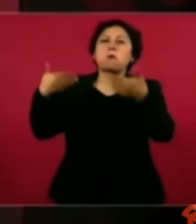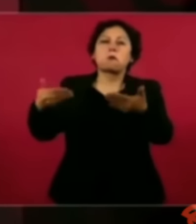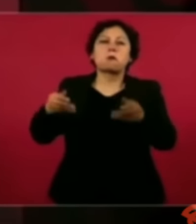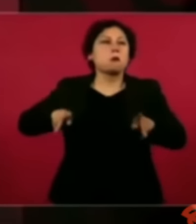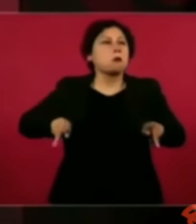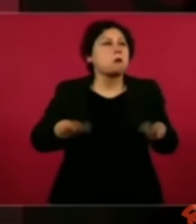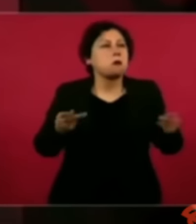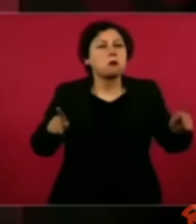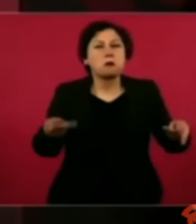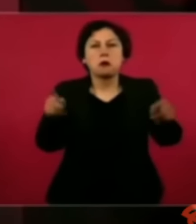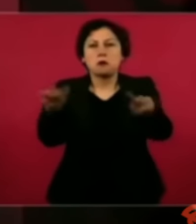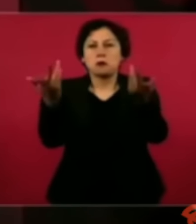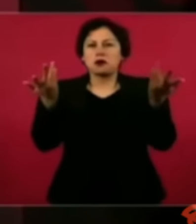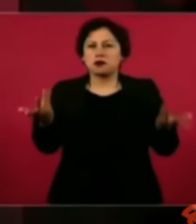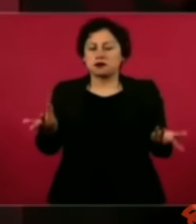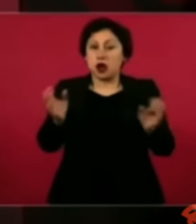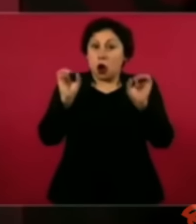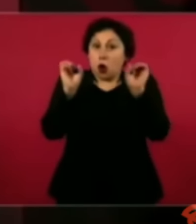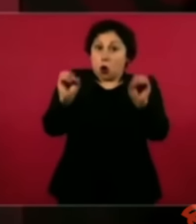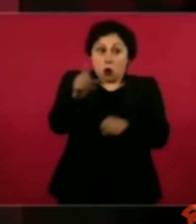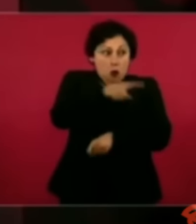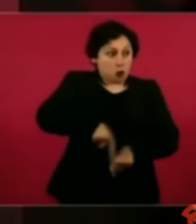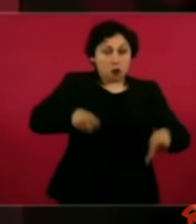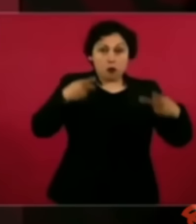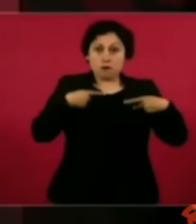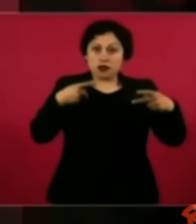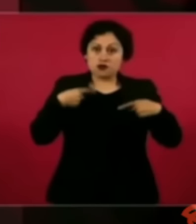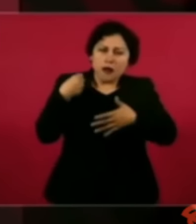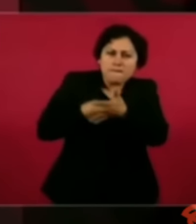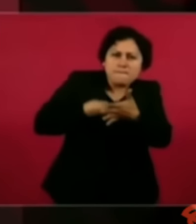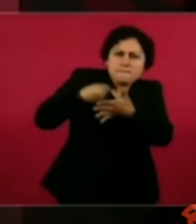o la lucha por la tierra,